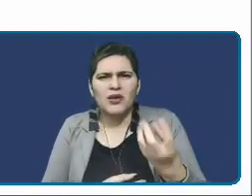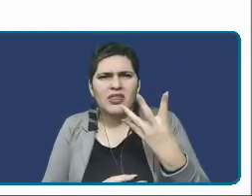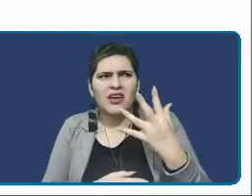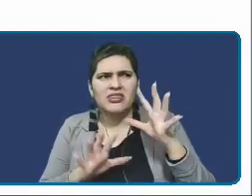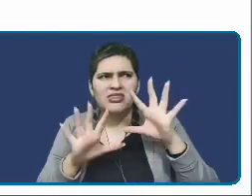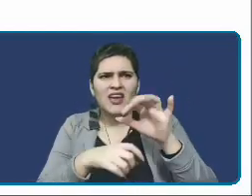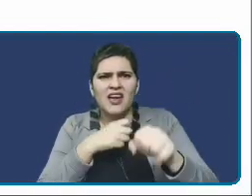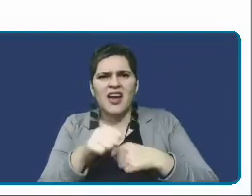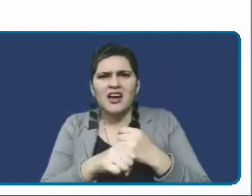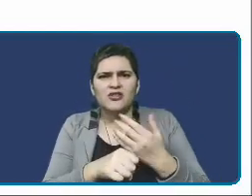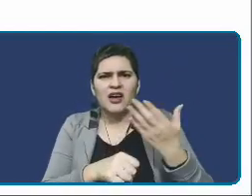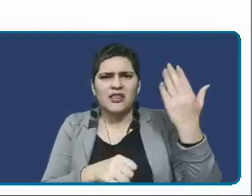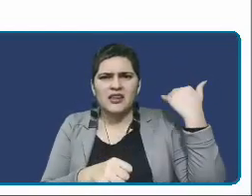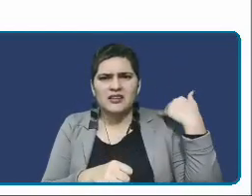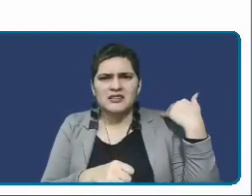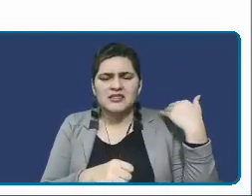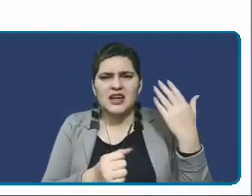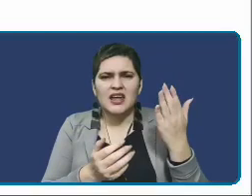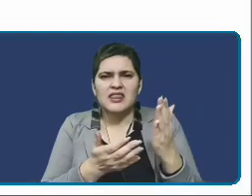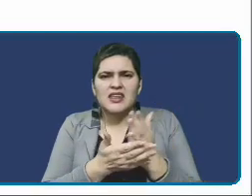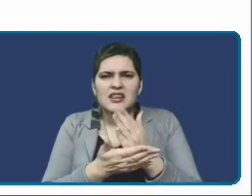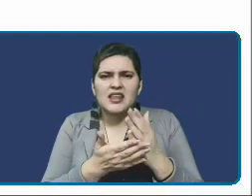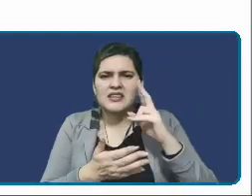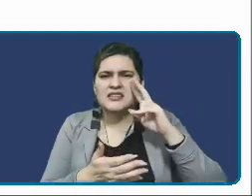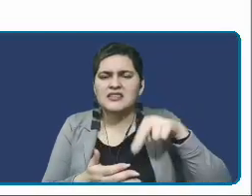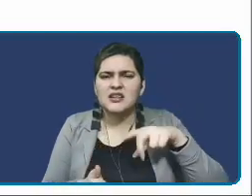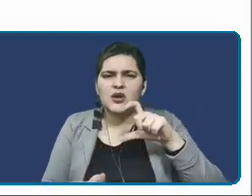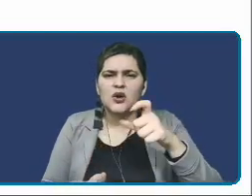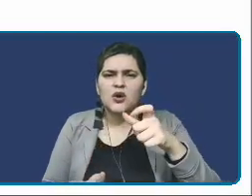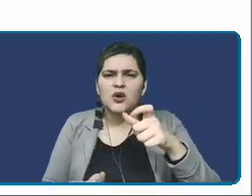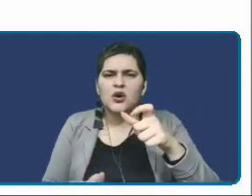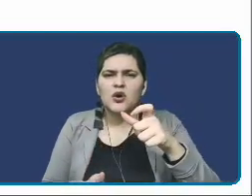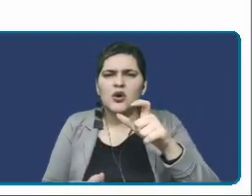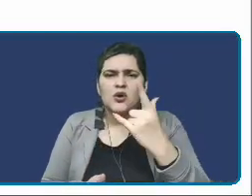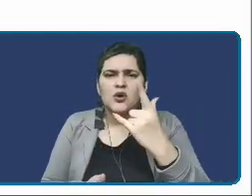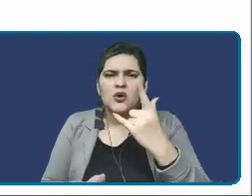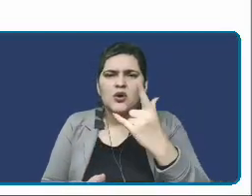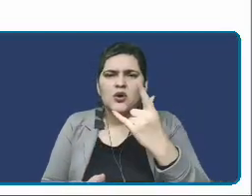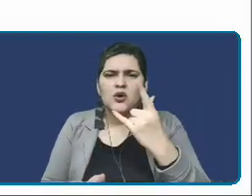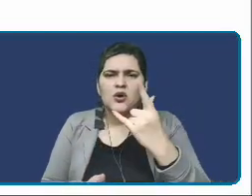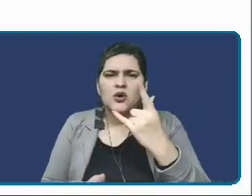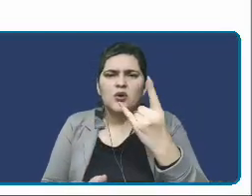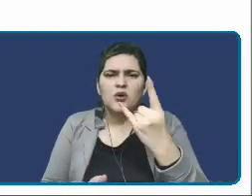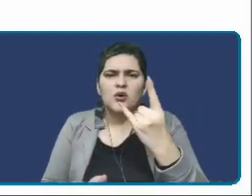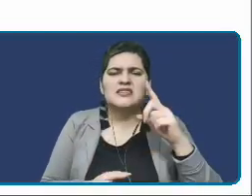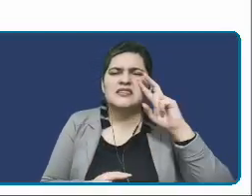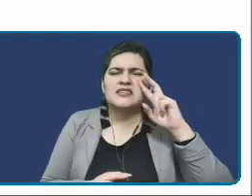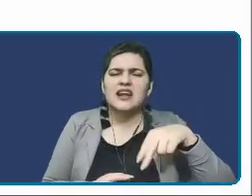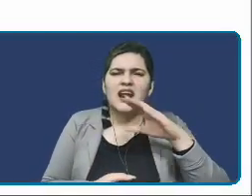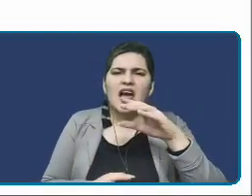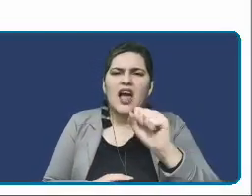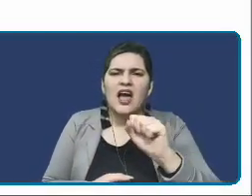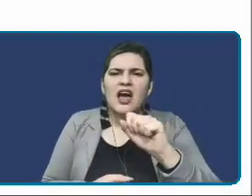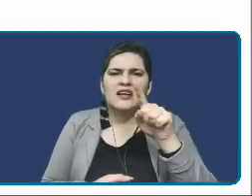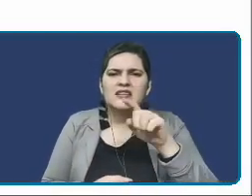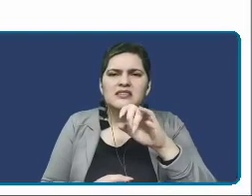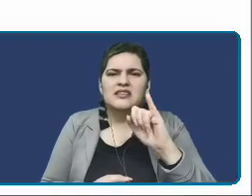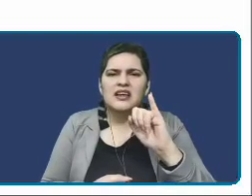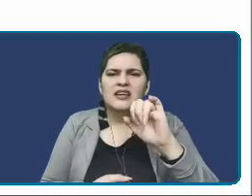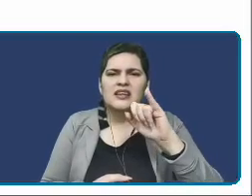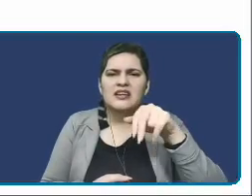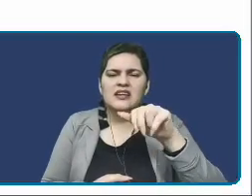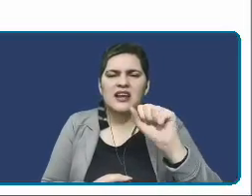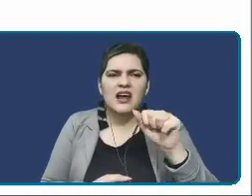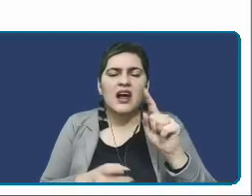era la dieta libre de gluten y la dieta libre de caseína o la dieta libre de gluten y caseína, porque aparecieron algunas publicaciones,